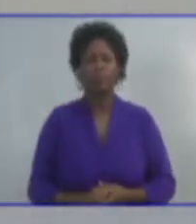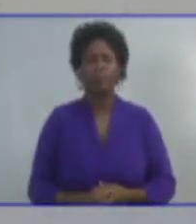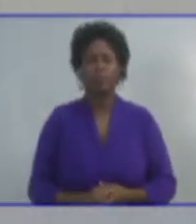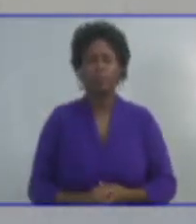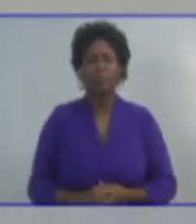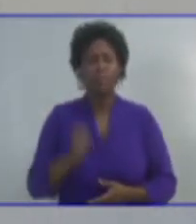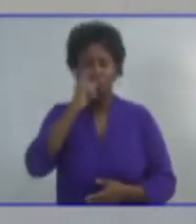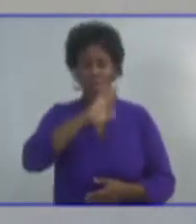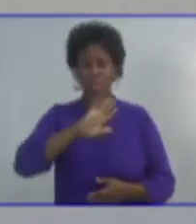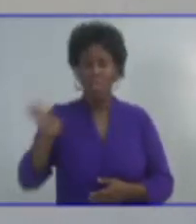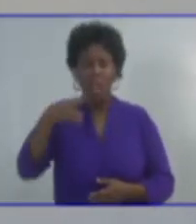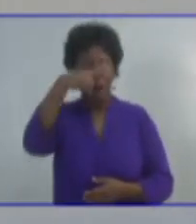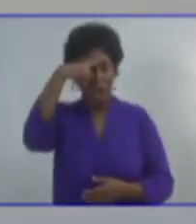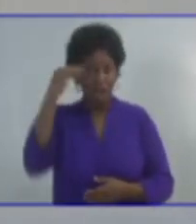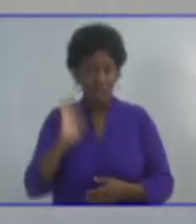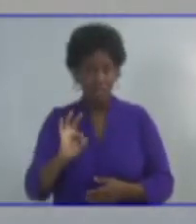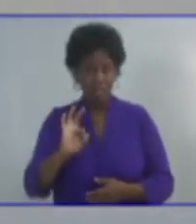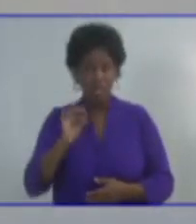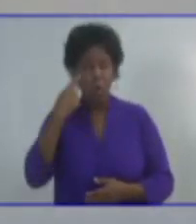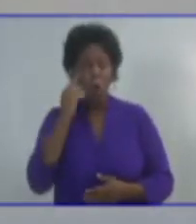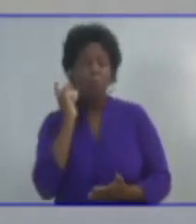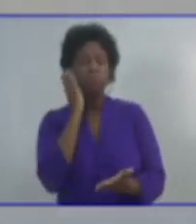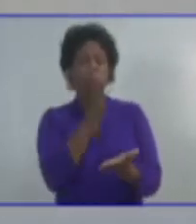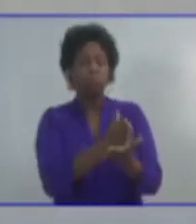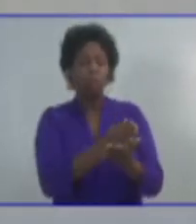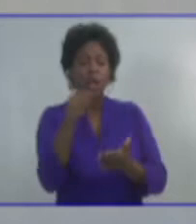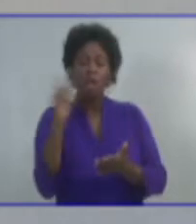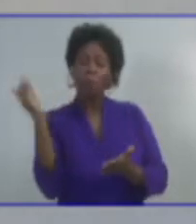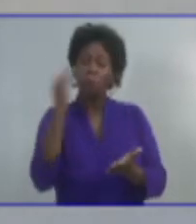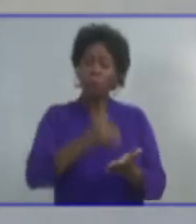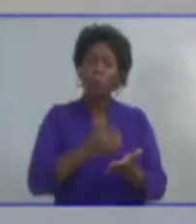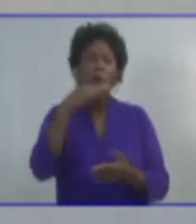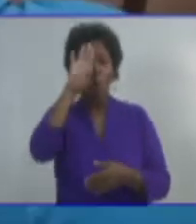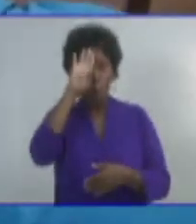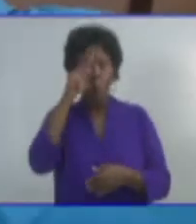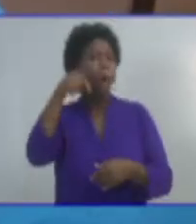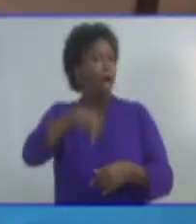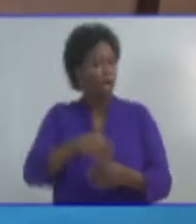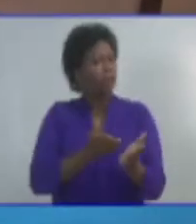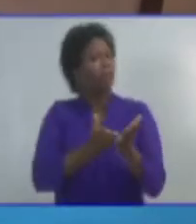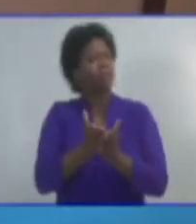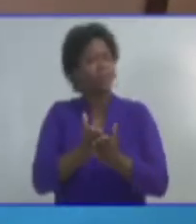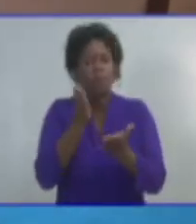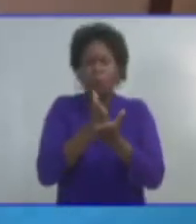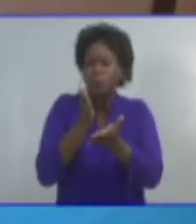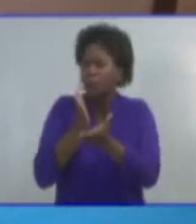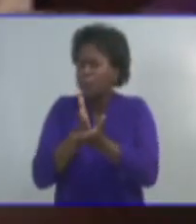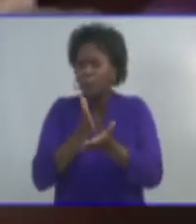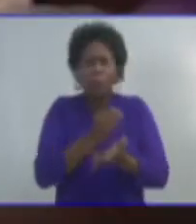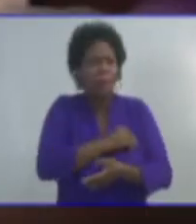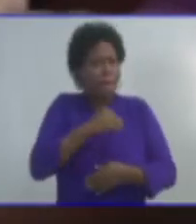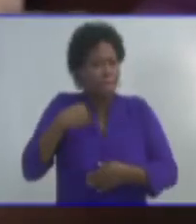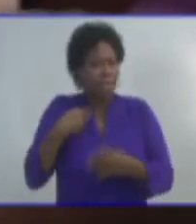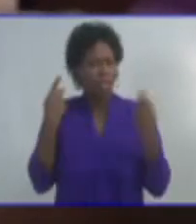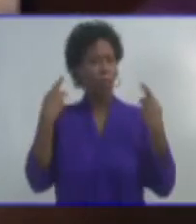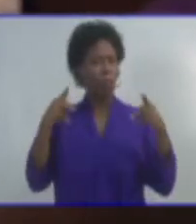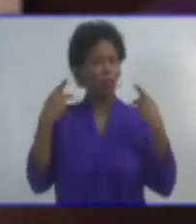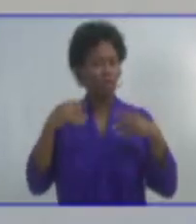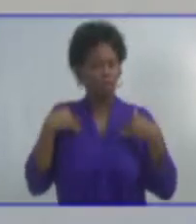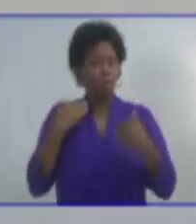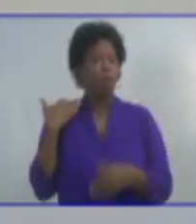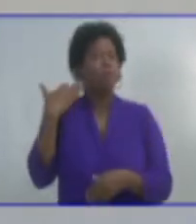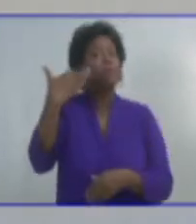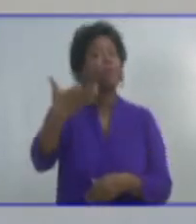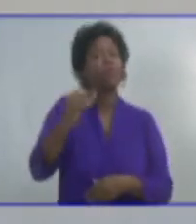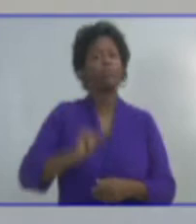después yo quiero venir a Cuba a estudiar y vivir en Cuba. Yo quiero estudiar la medicina tiene